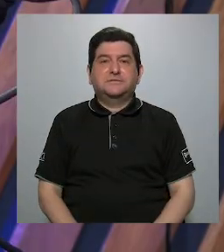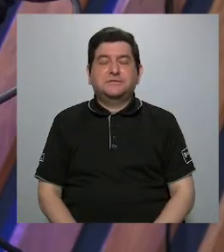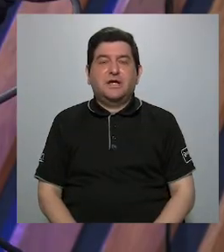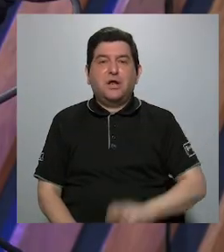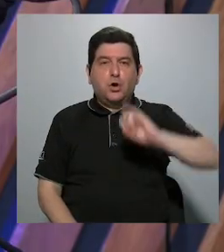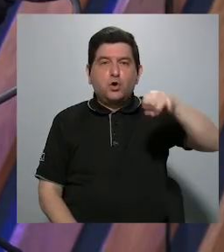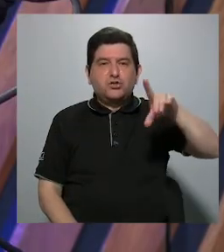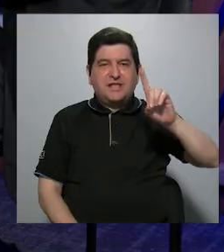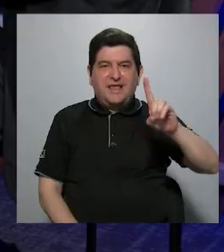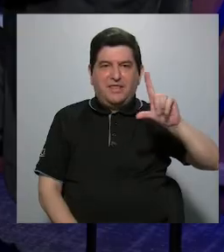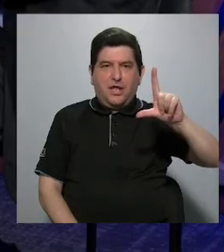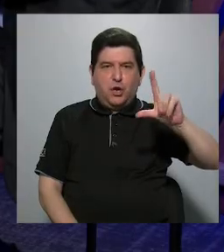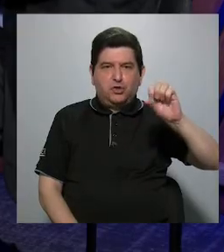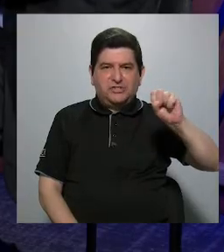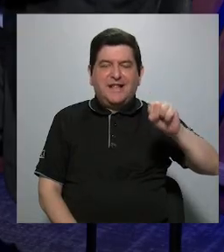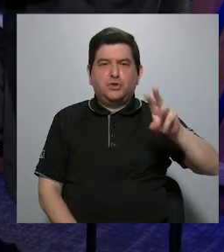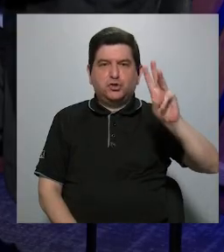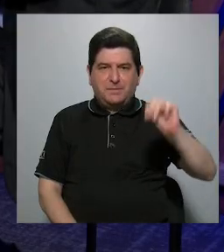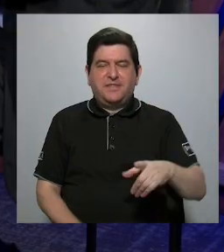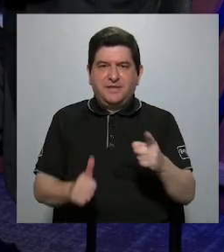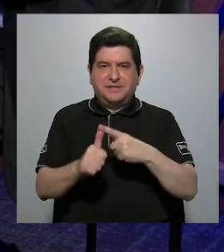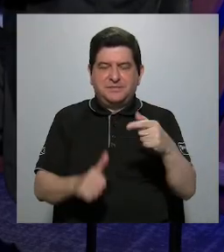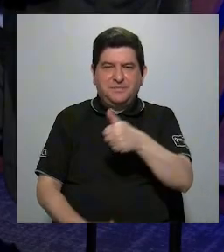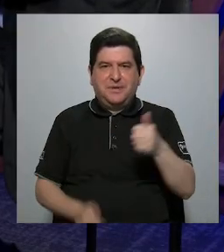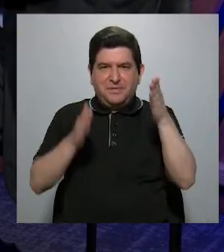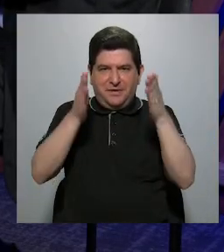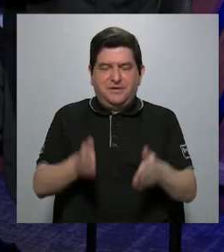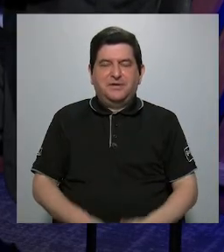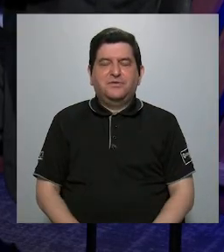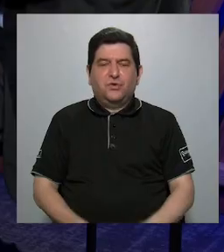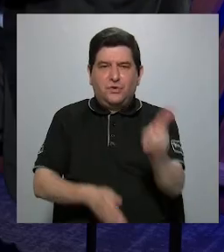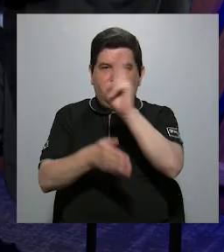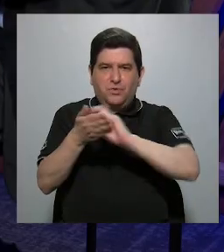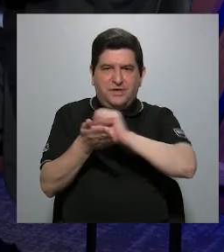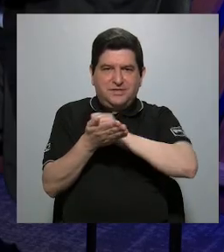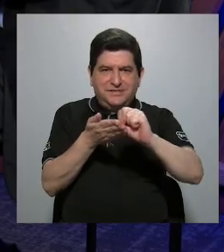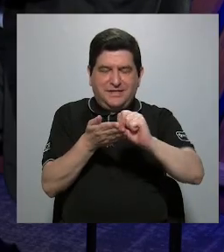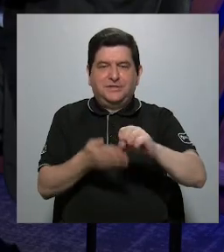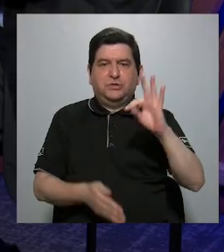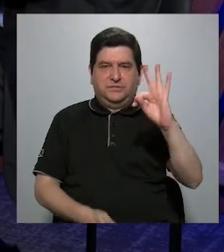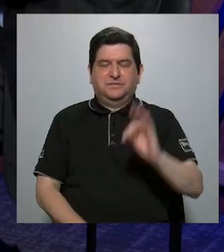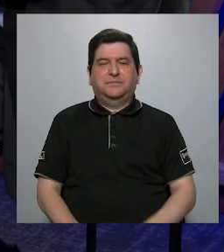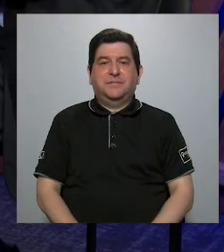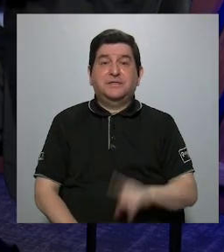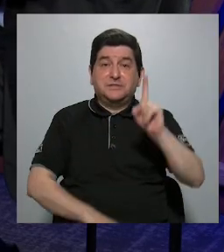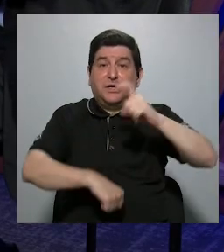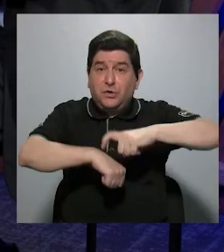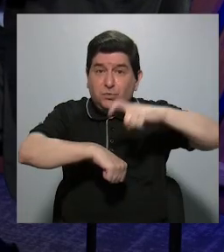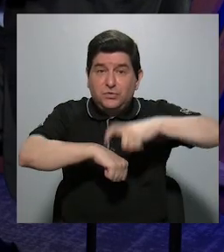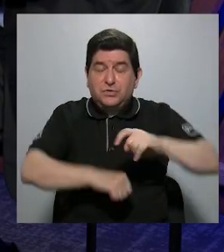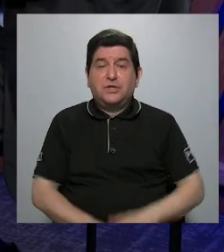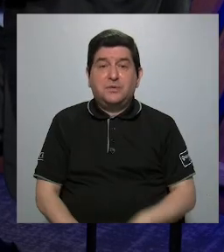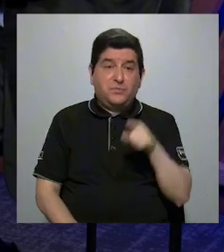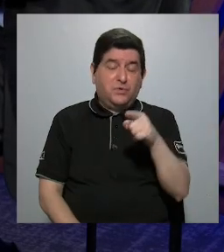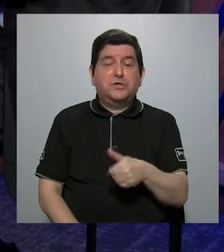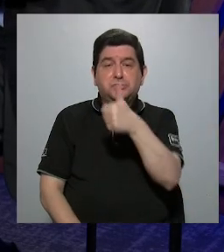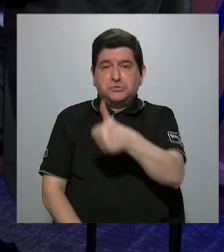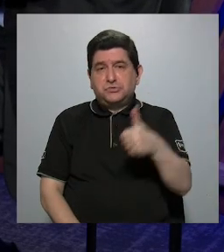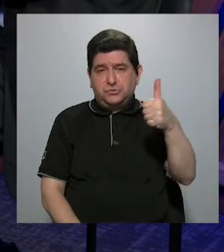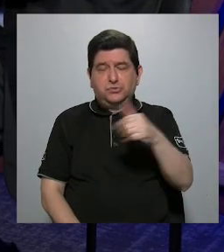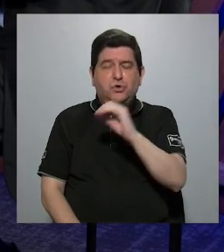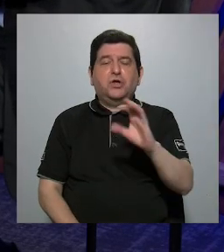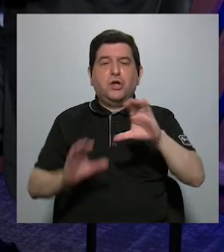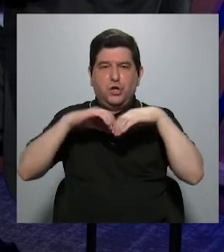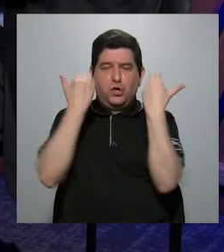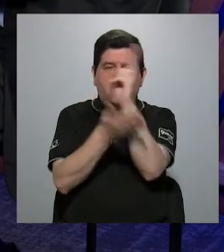José de los Santos Madrid, primer rector de la Universidad de Santo Tomás. Esos retratos en un tiempo estuvieron en la rectoría